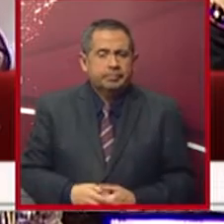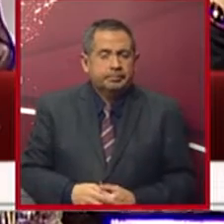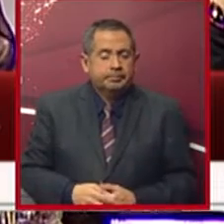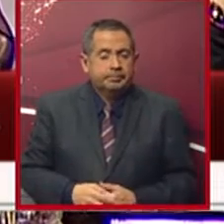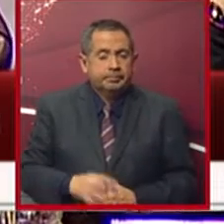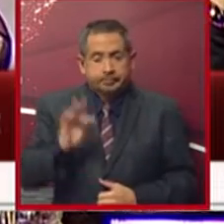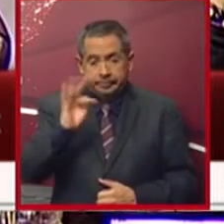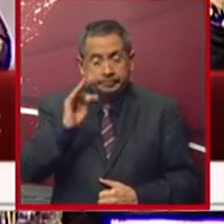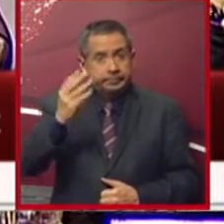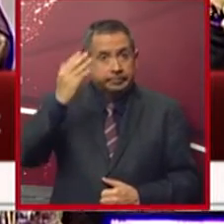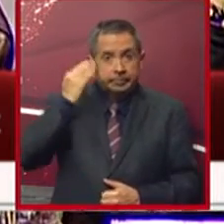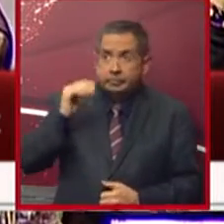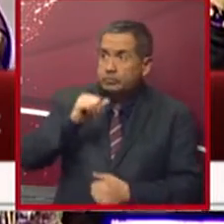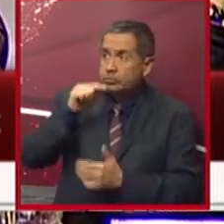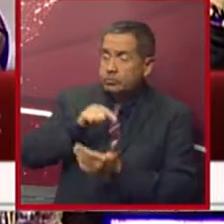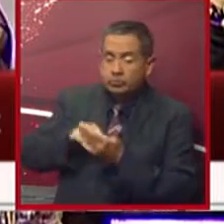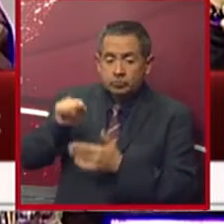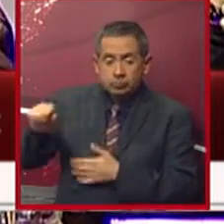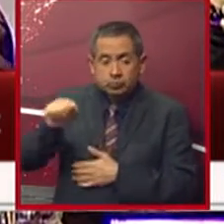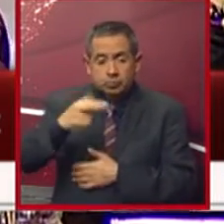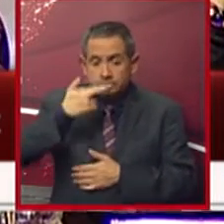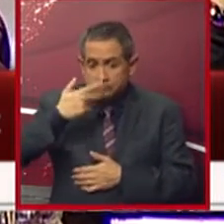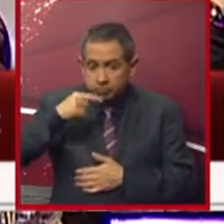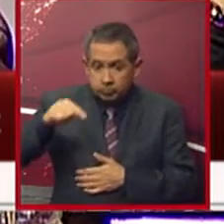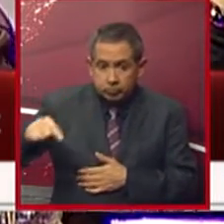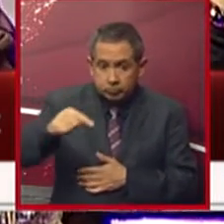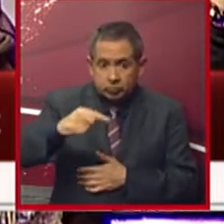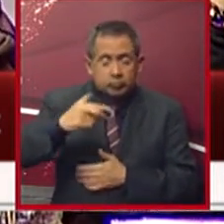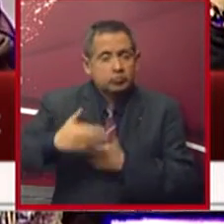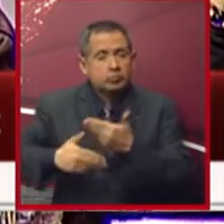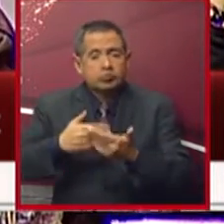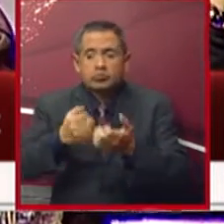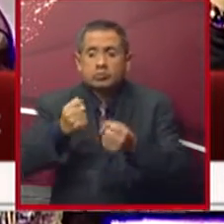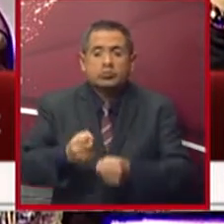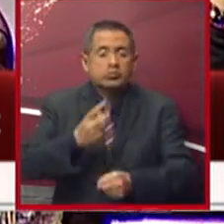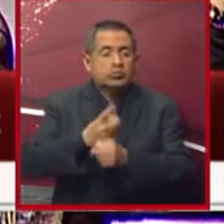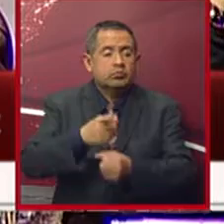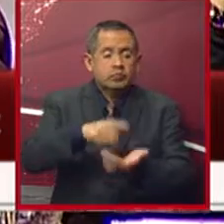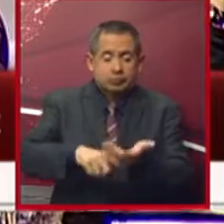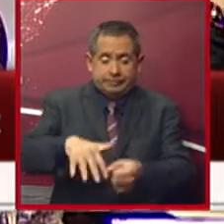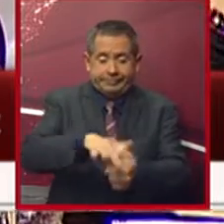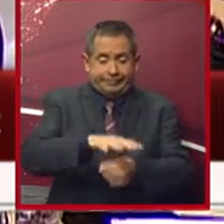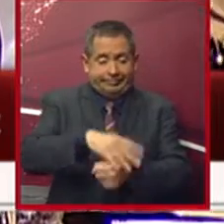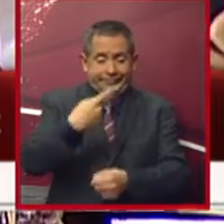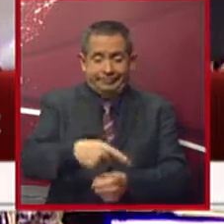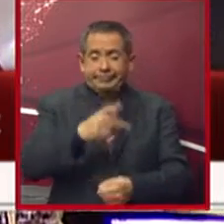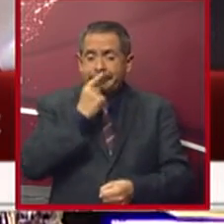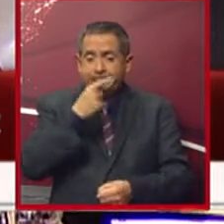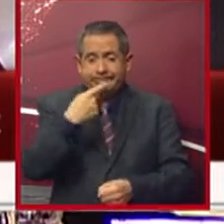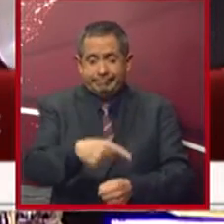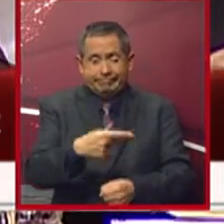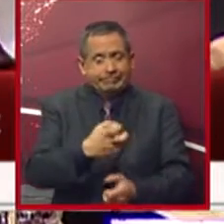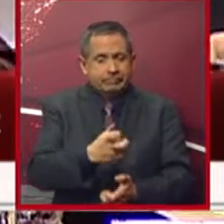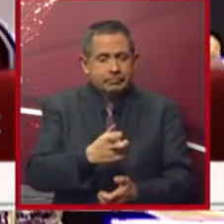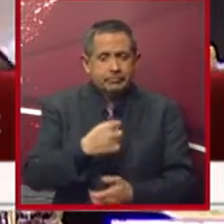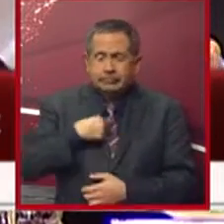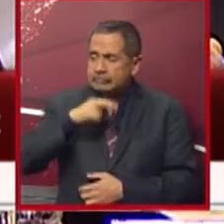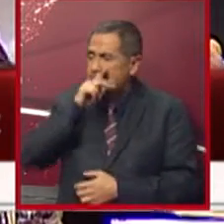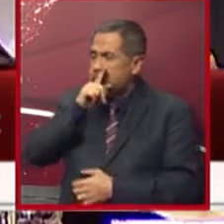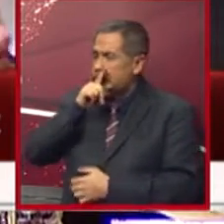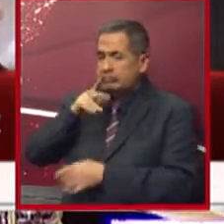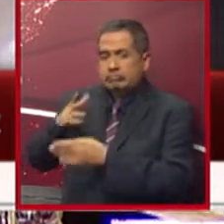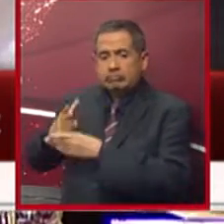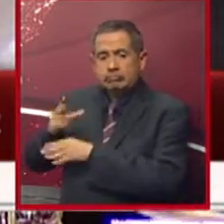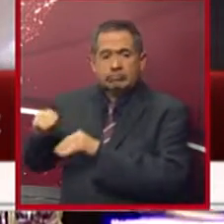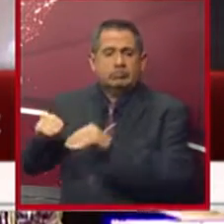habido una mejora es porque hay una mejora de la seguridad local. A mí me preocupa que pongamos